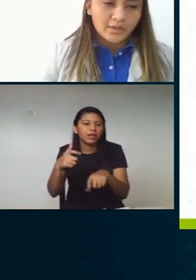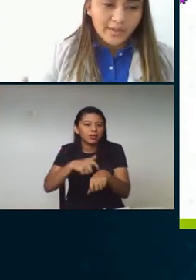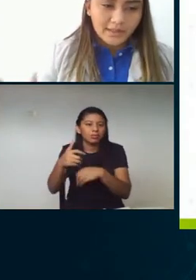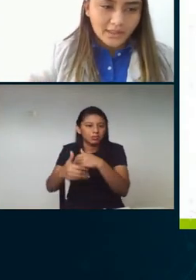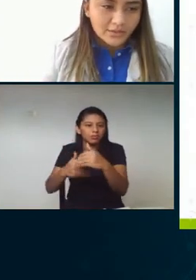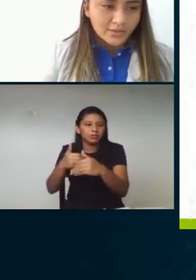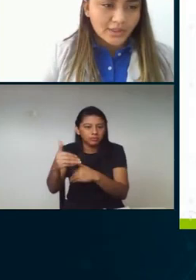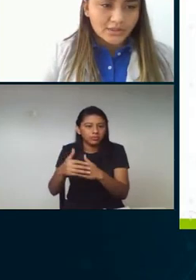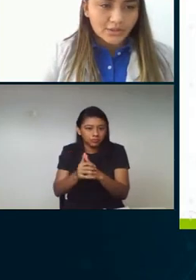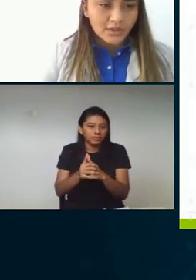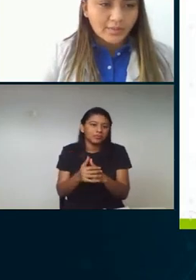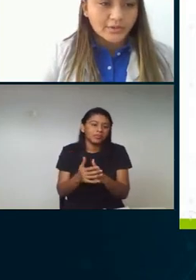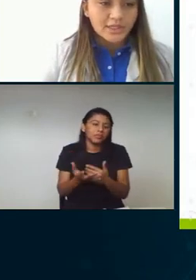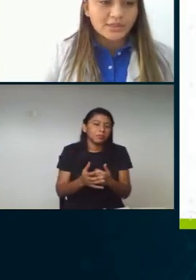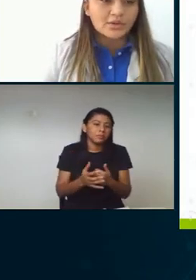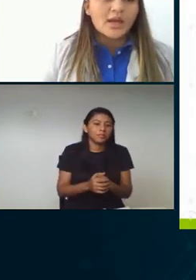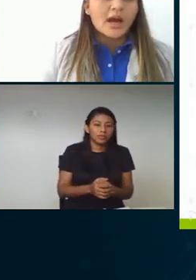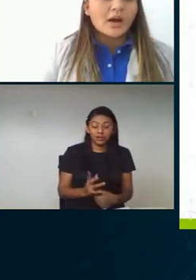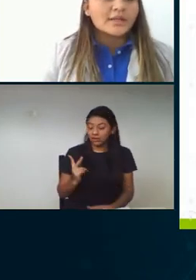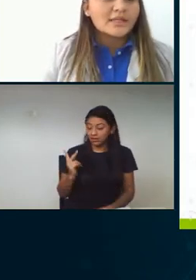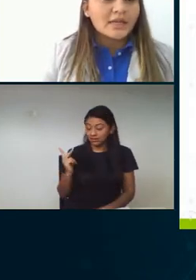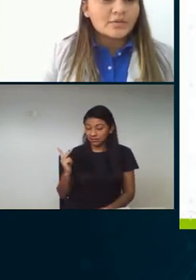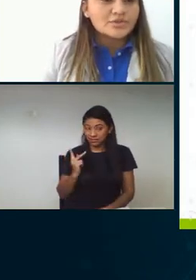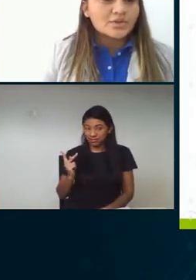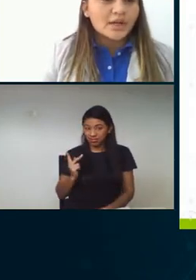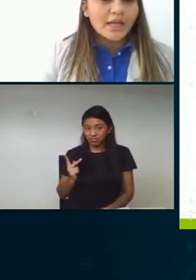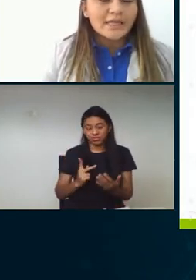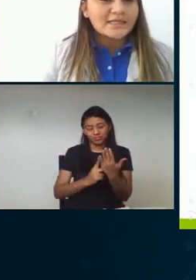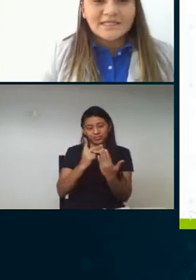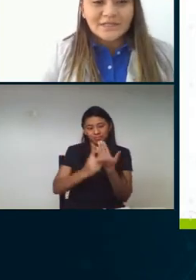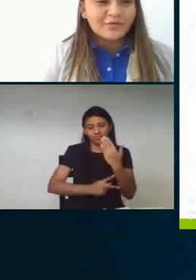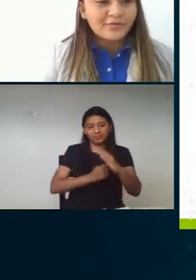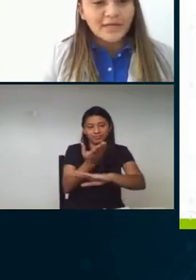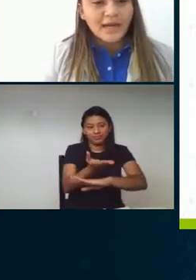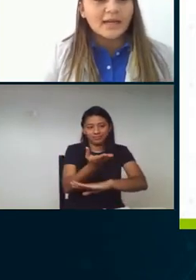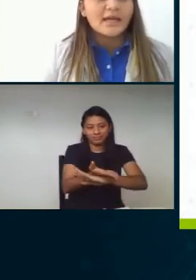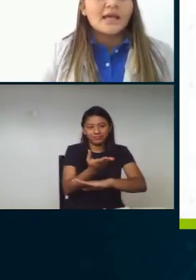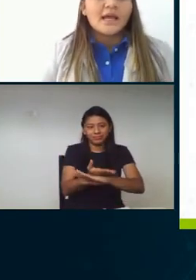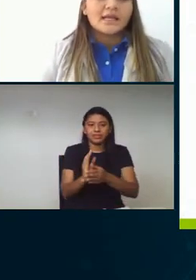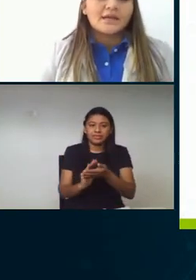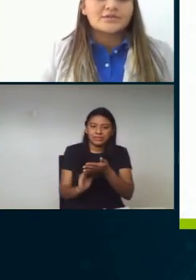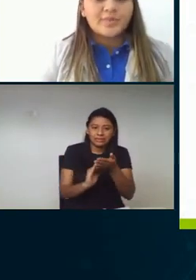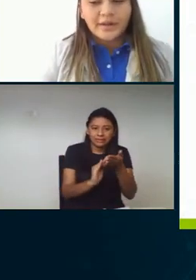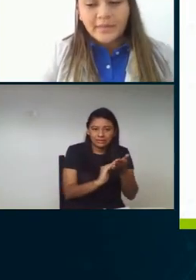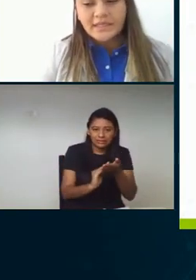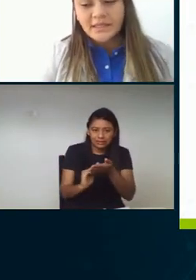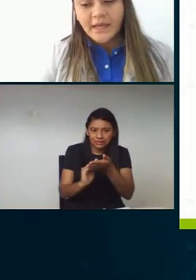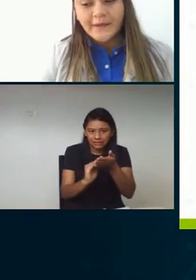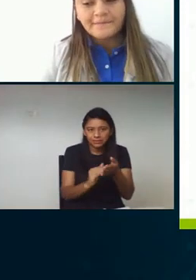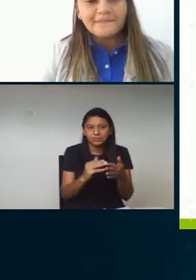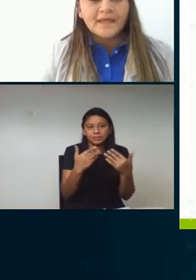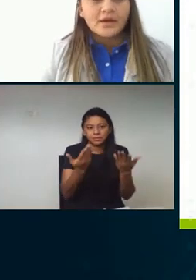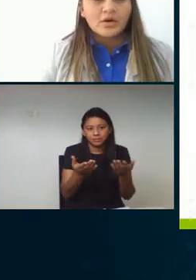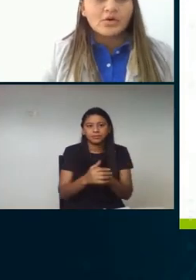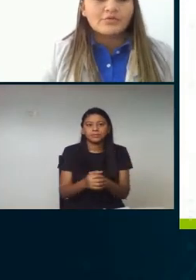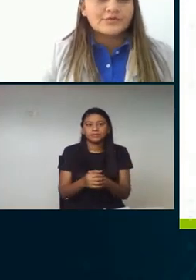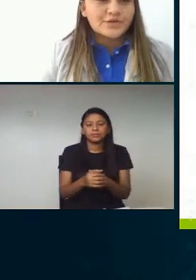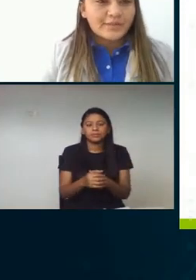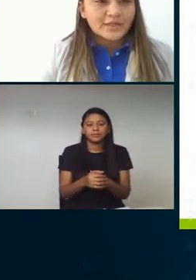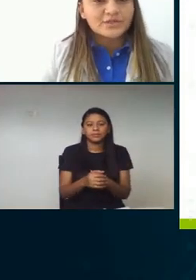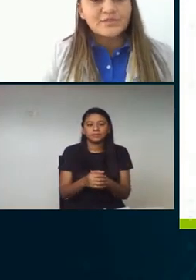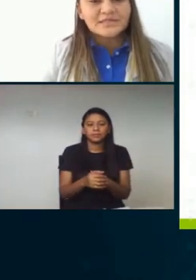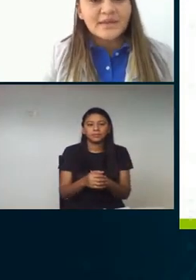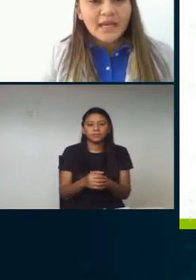como venido planteando durante todo el proyecto. Ahora tenemos el diseño final, el que nos permite